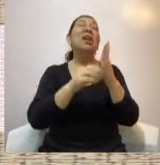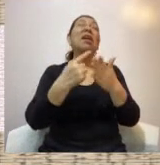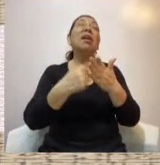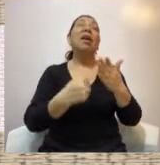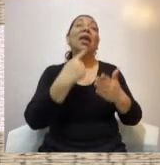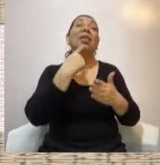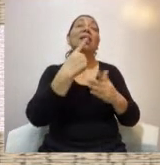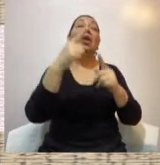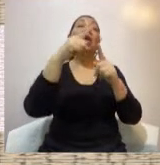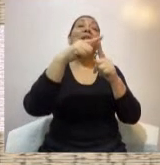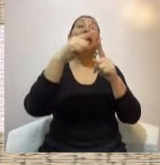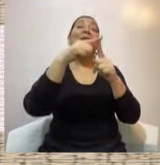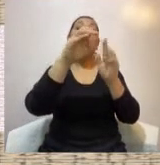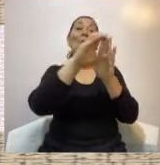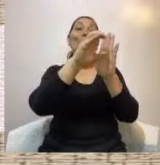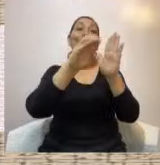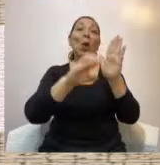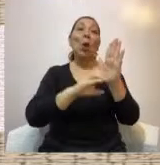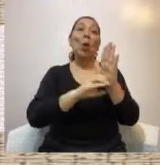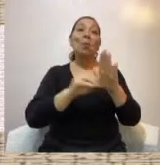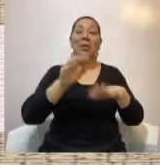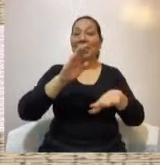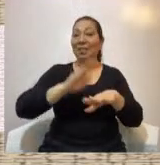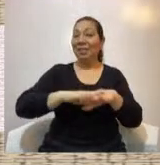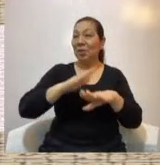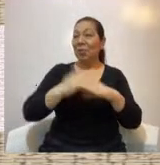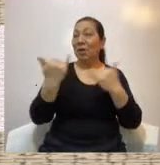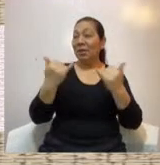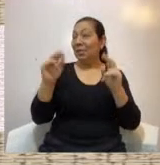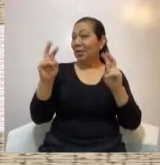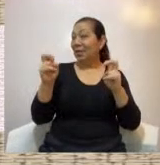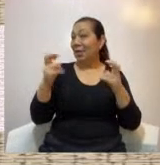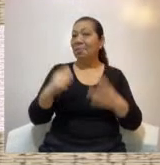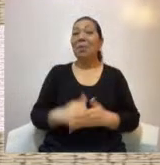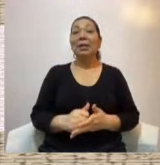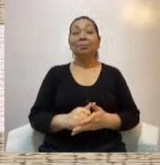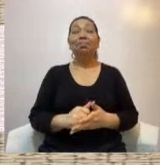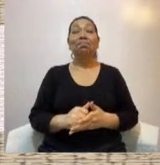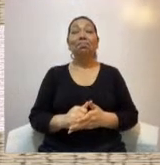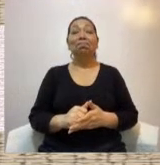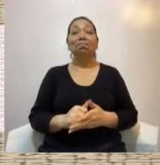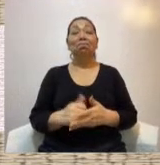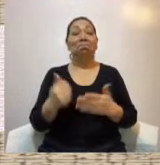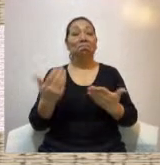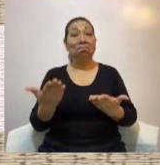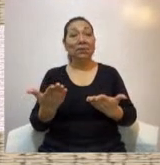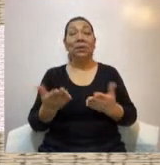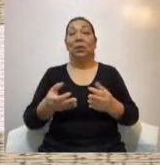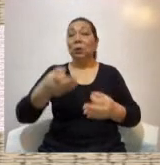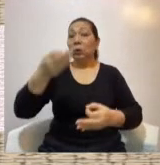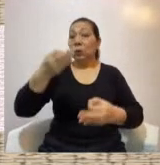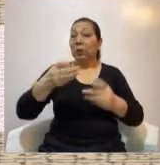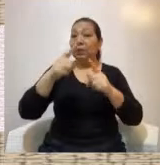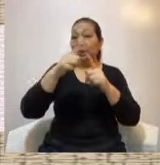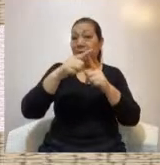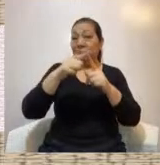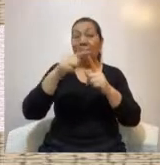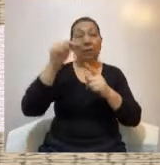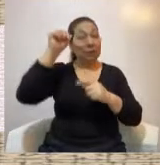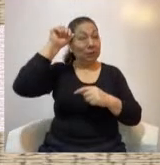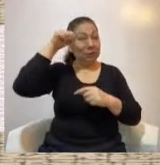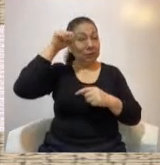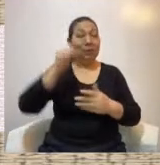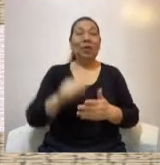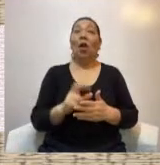constitución. ¿Qué dijo el Tribunal Constitucional sobre este aspecto? Bien, la sentencia del